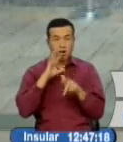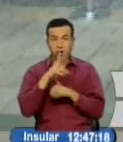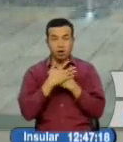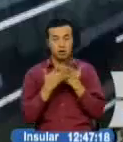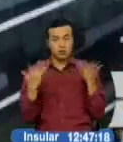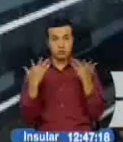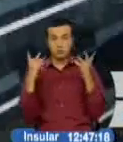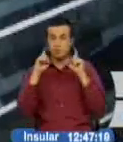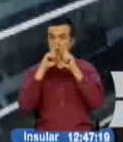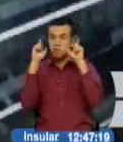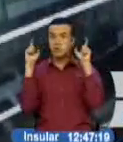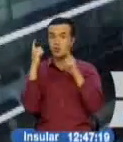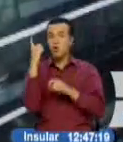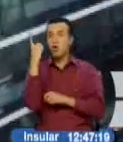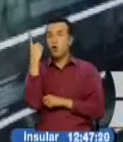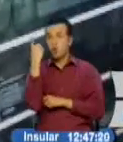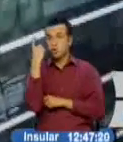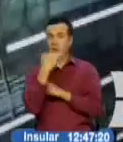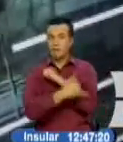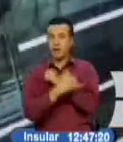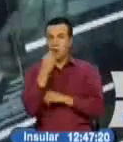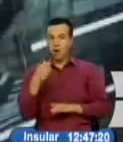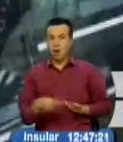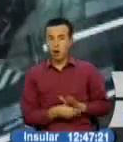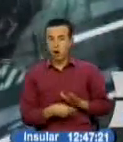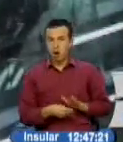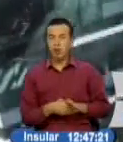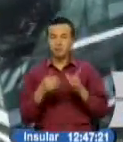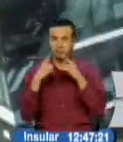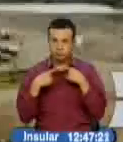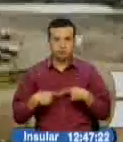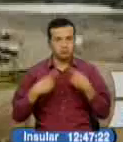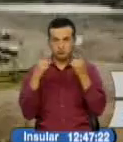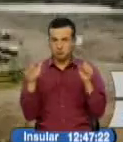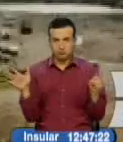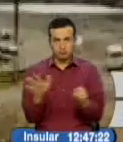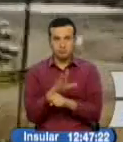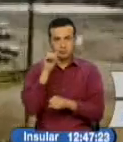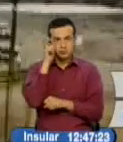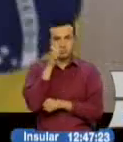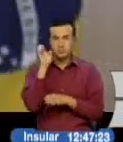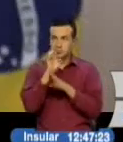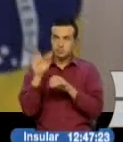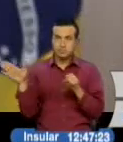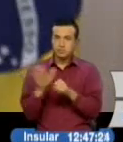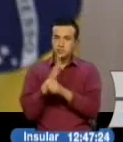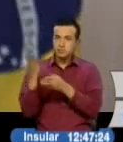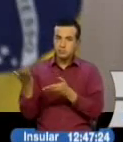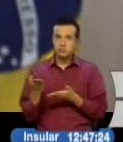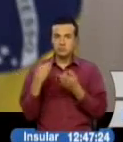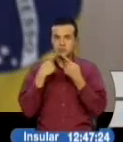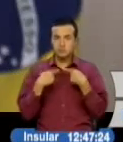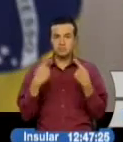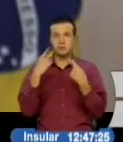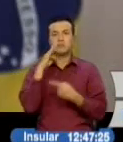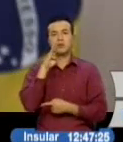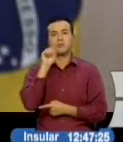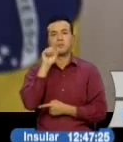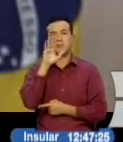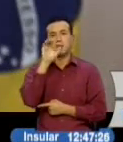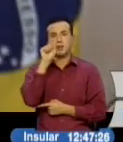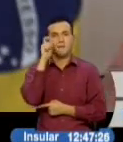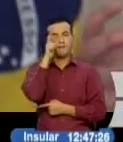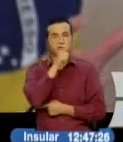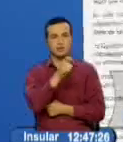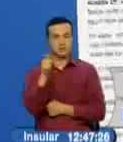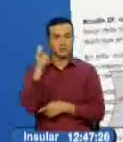por la constructora en al menos 11 países de la región será compartida de manera completa con la Fiscalía ecuatoriana. Así lo dio a conocer Carlos Baca, fiscal general